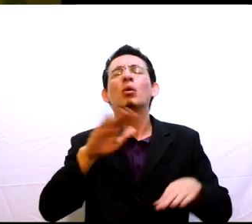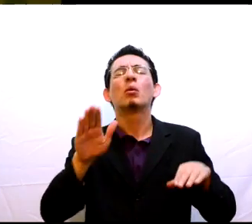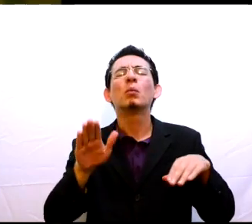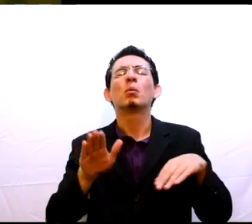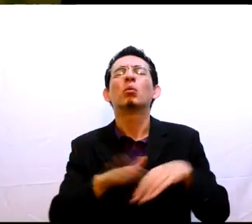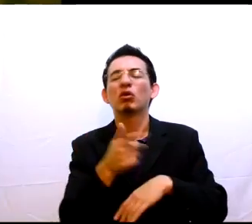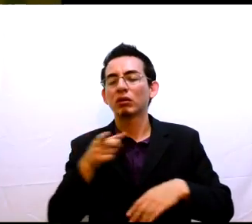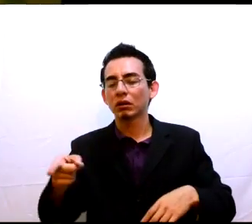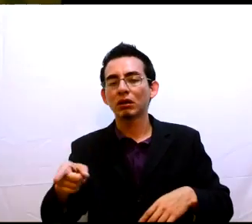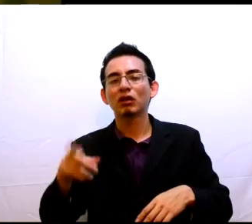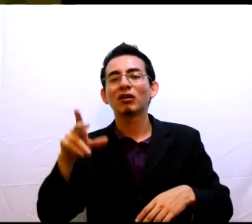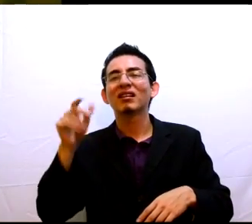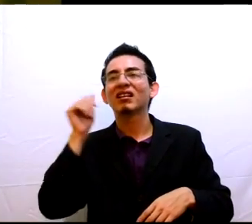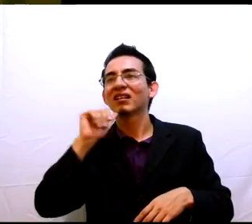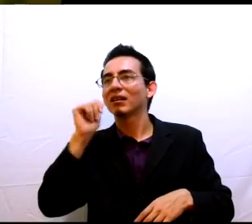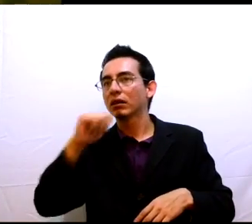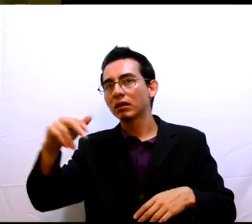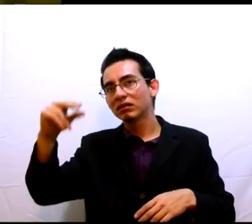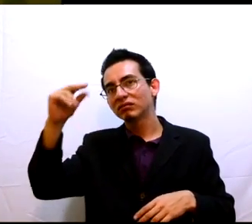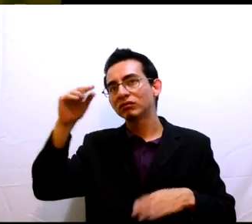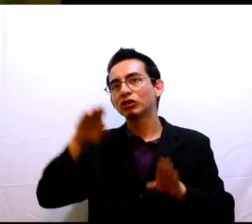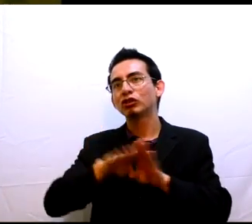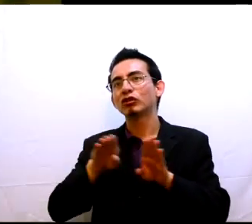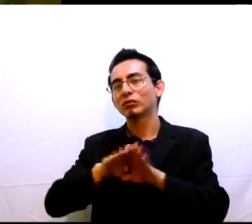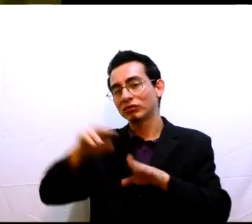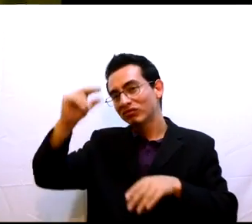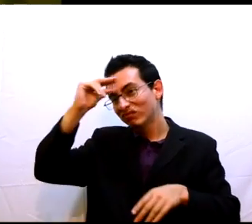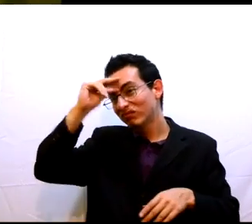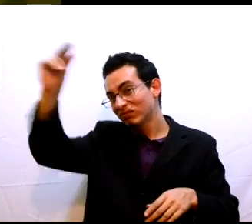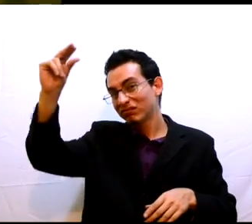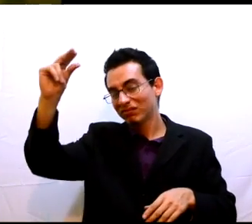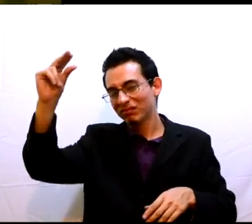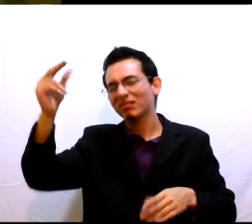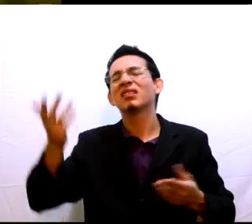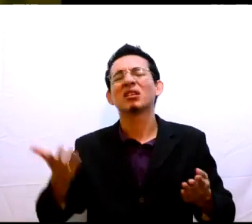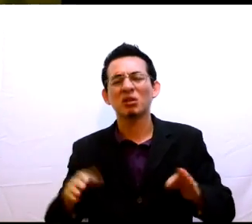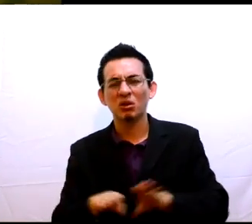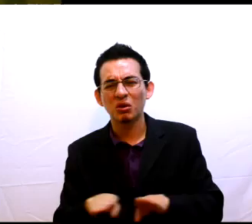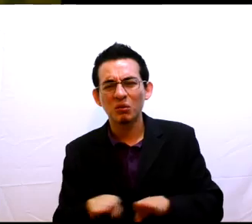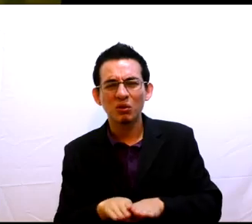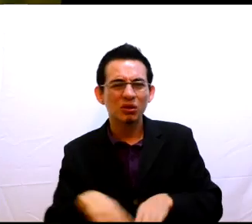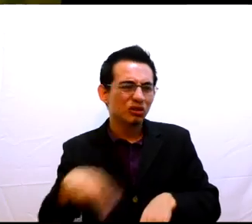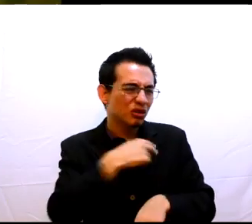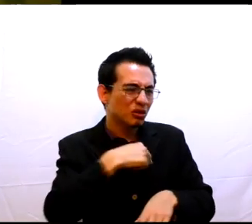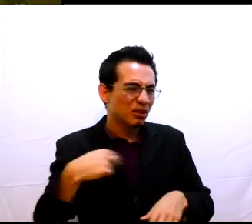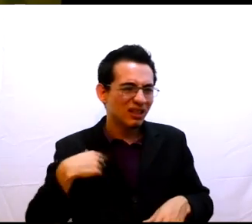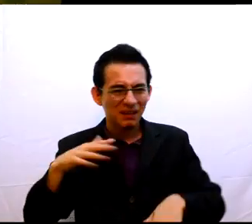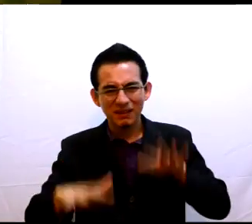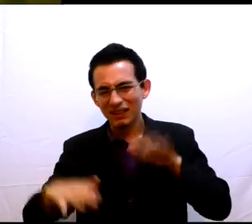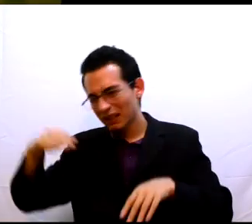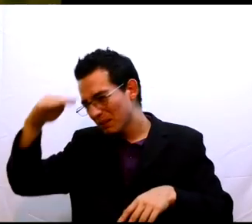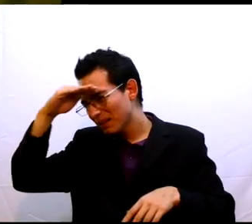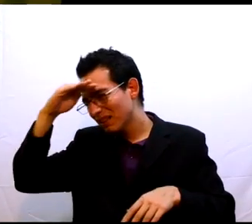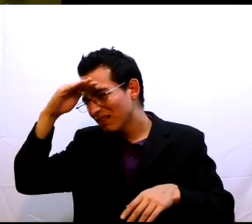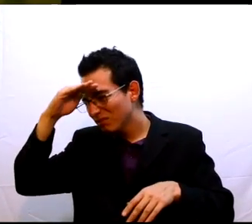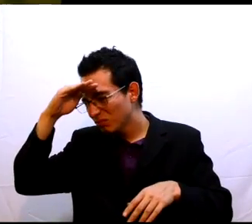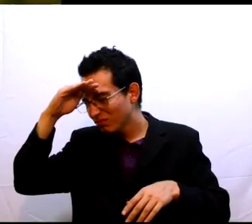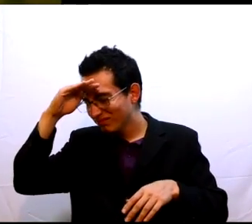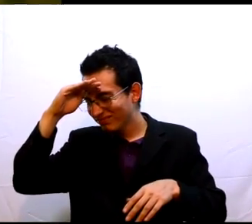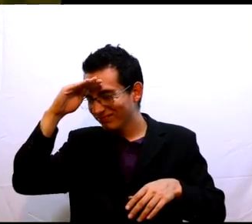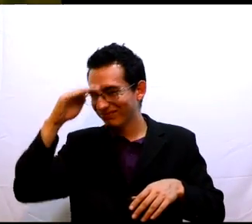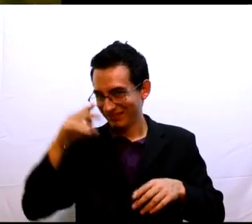haber hecho sagazmente quiero que noten la diferencia quiero que noten que no se está refiriendo